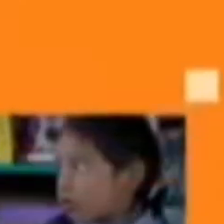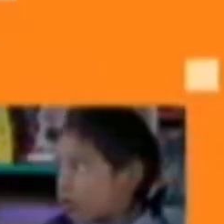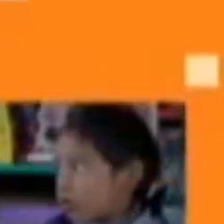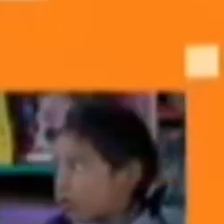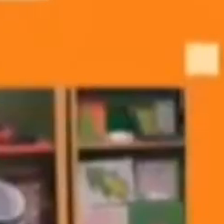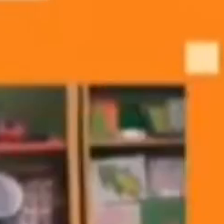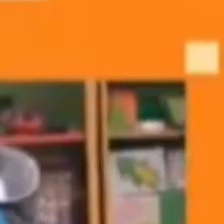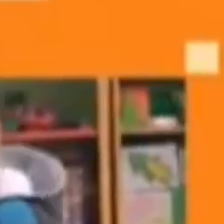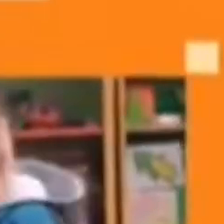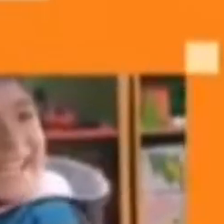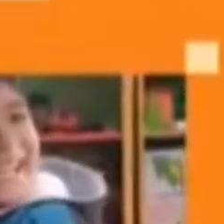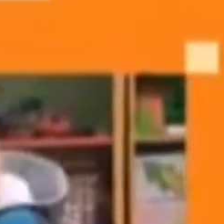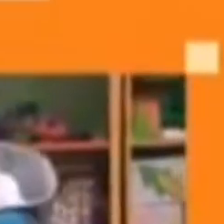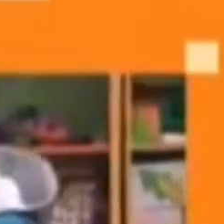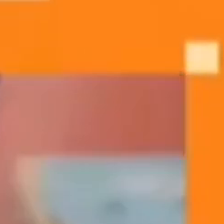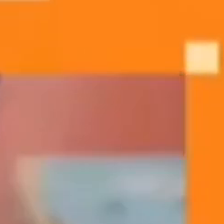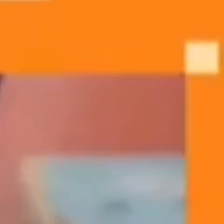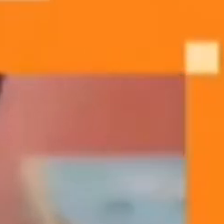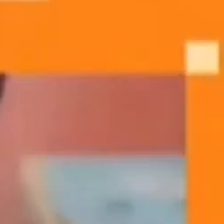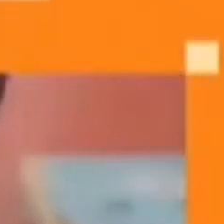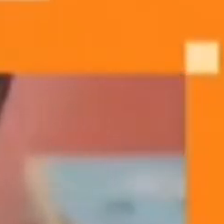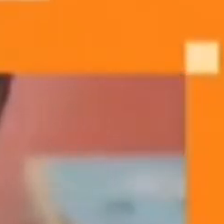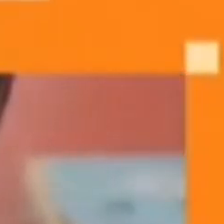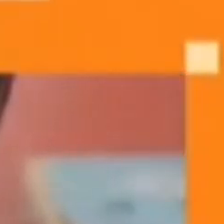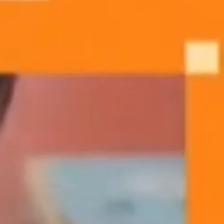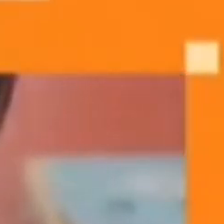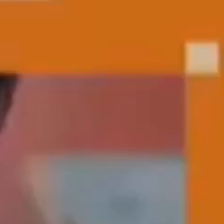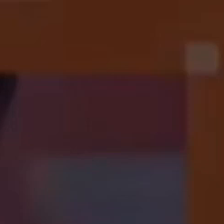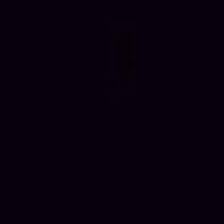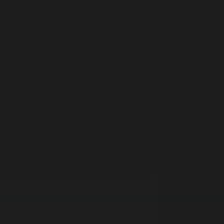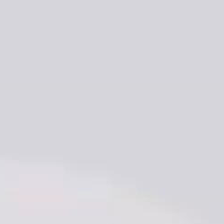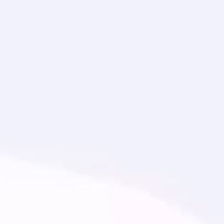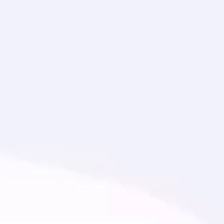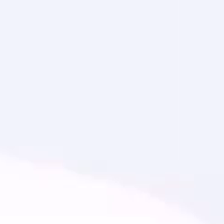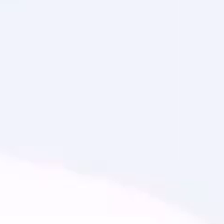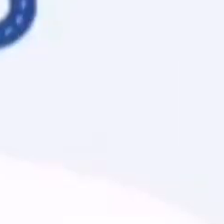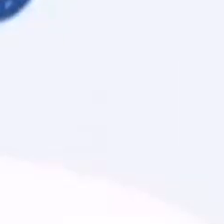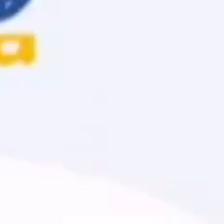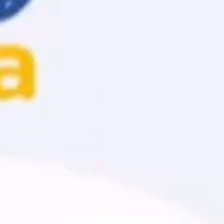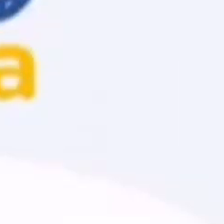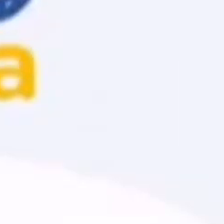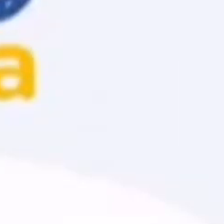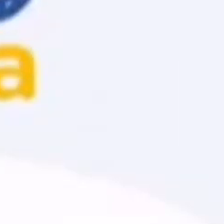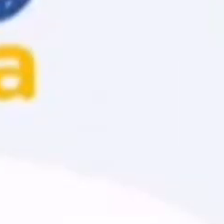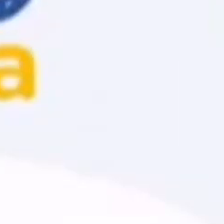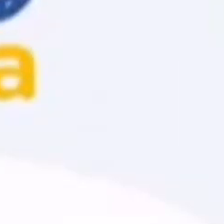Estamos viendo Aprendo en Casa, secundaria.